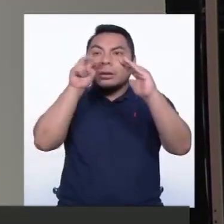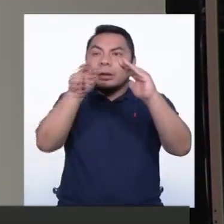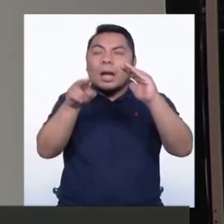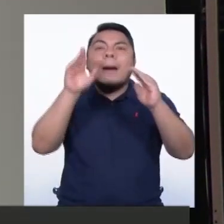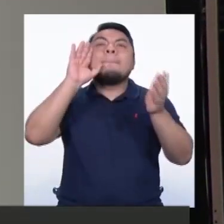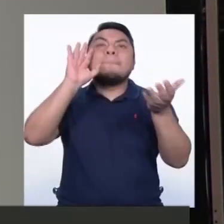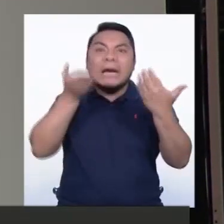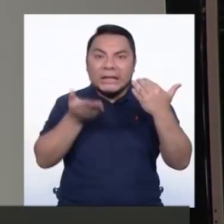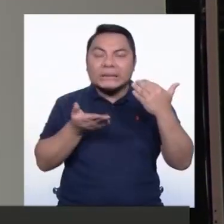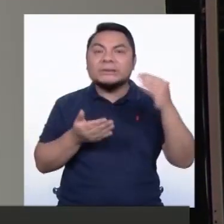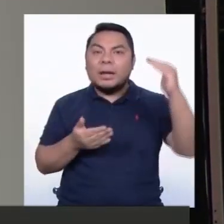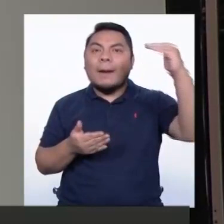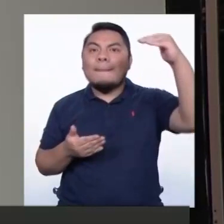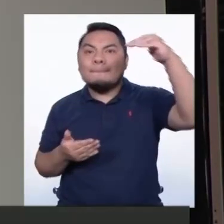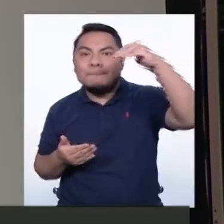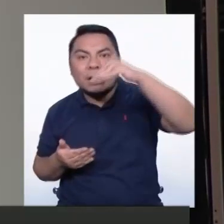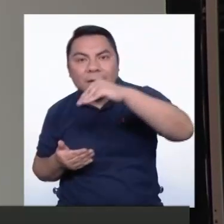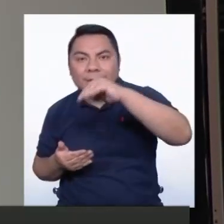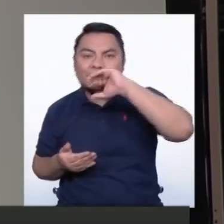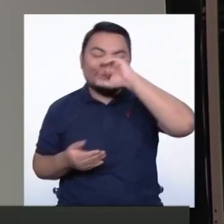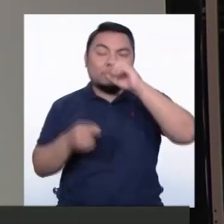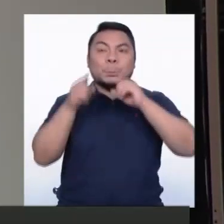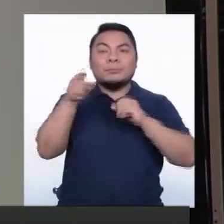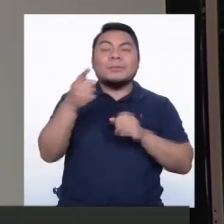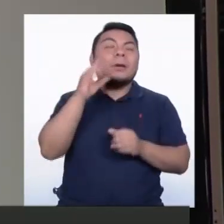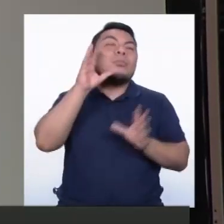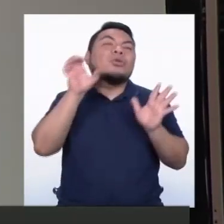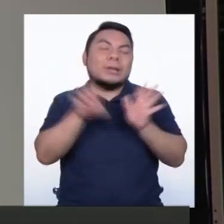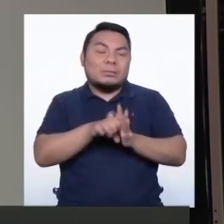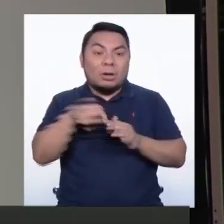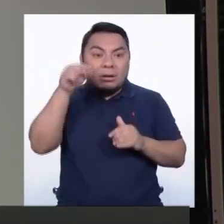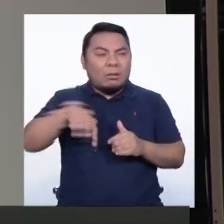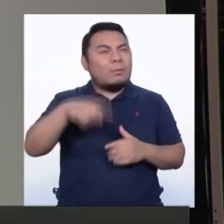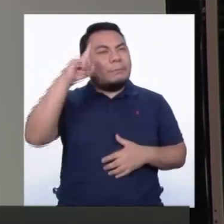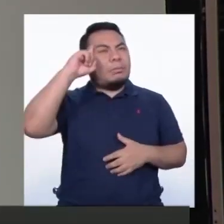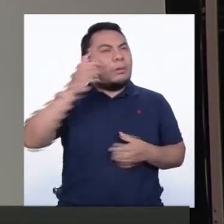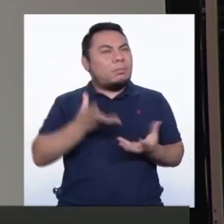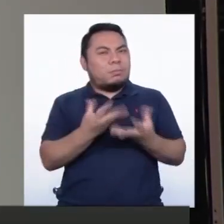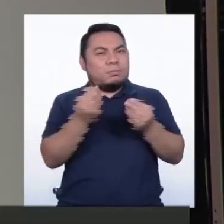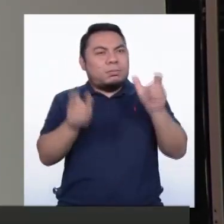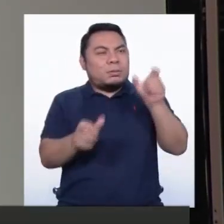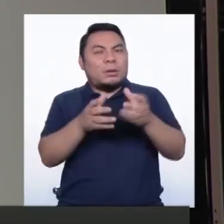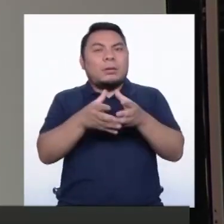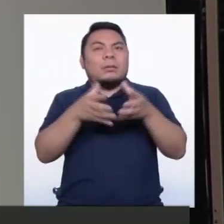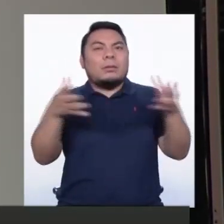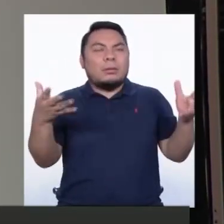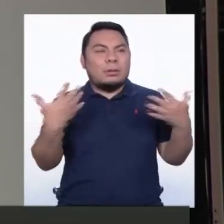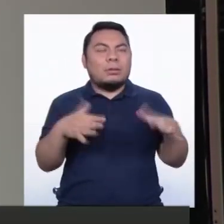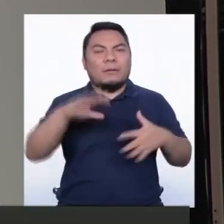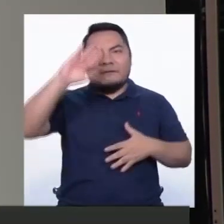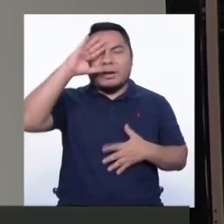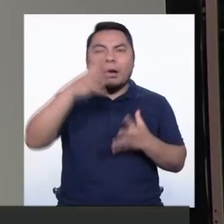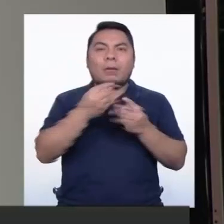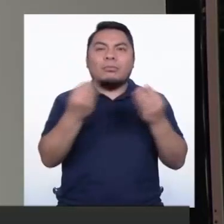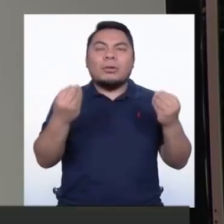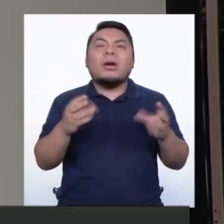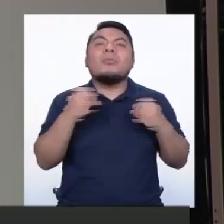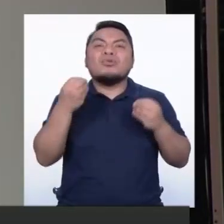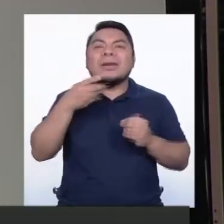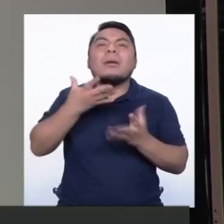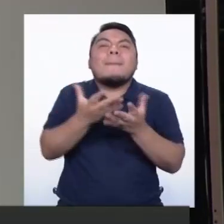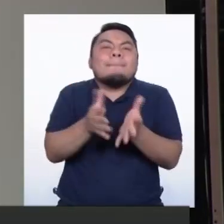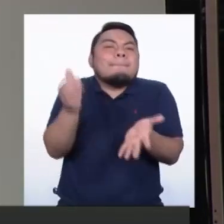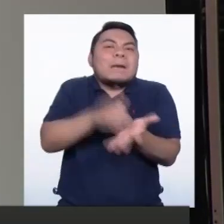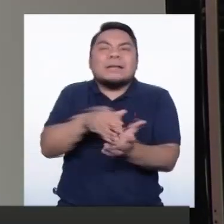a pesar de que el número absoluto de casos positivos ha aumentado por el tamaño de la muestra que estamos usando en la última